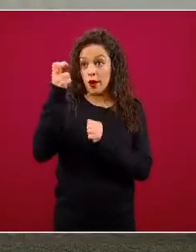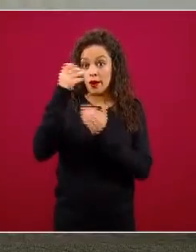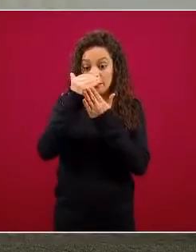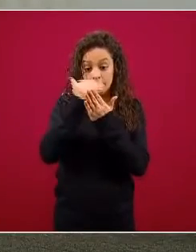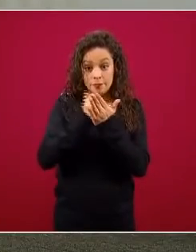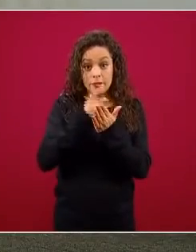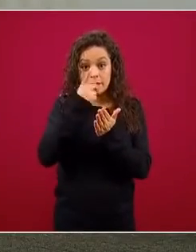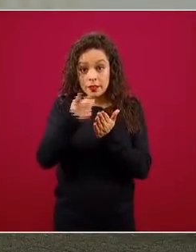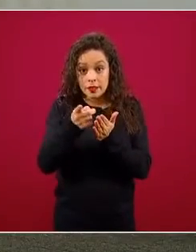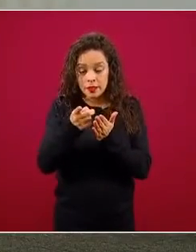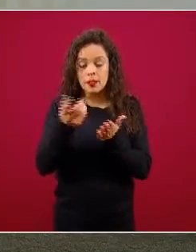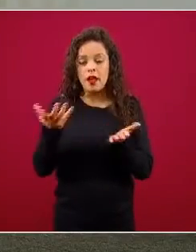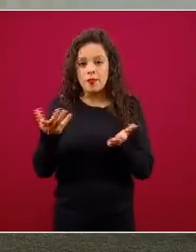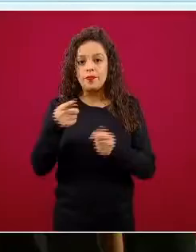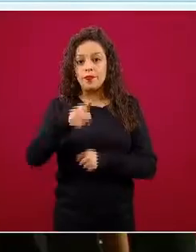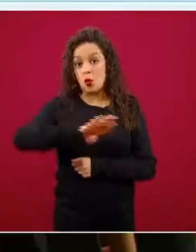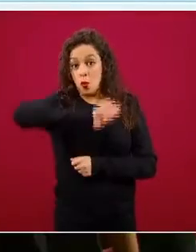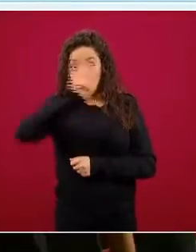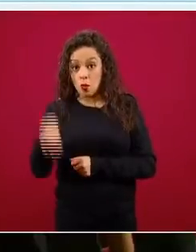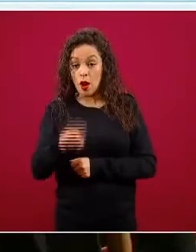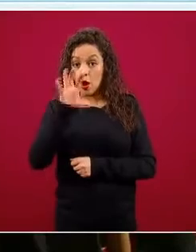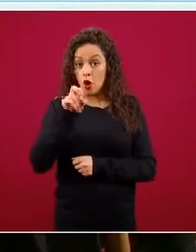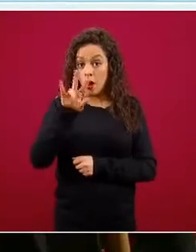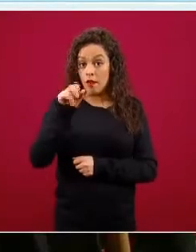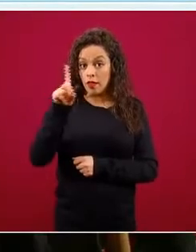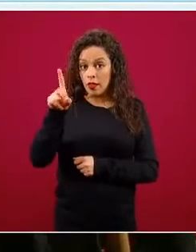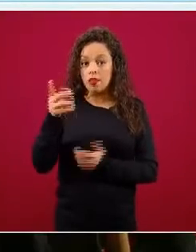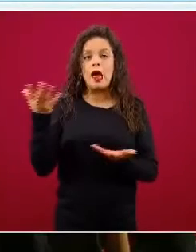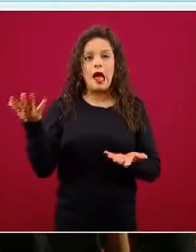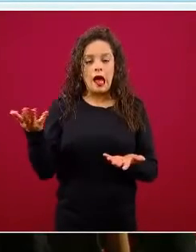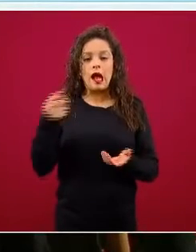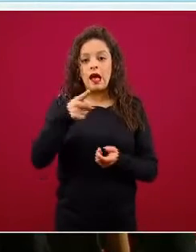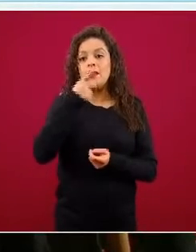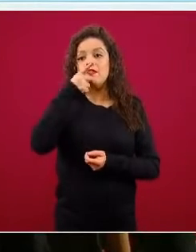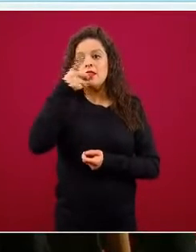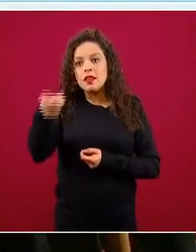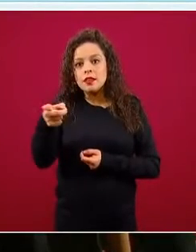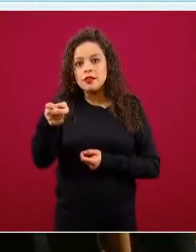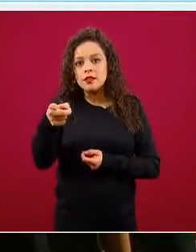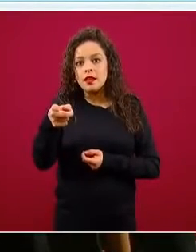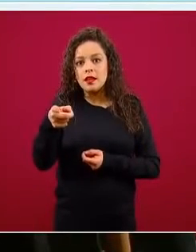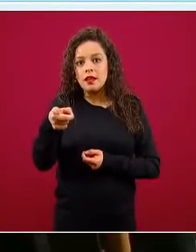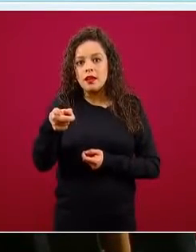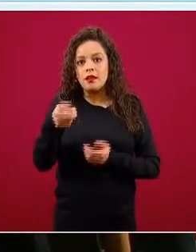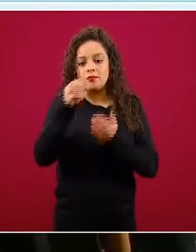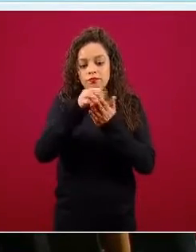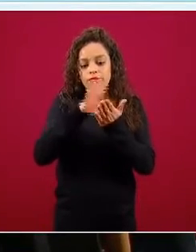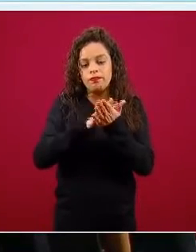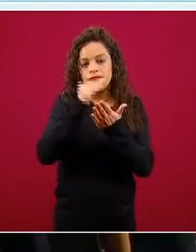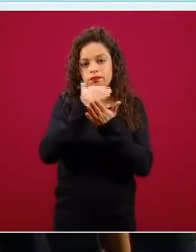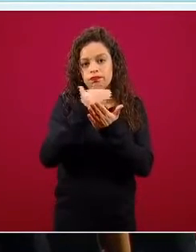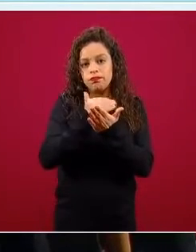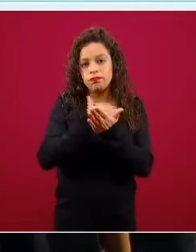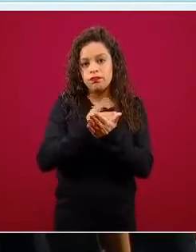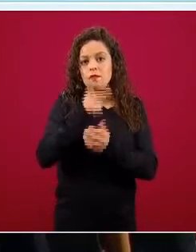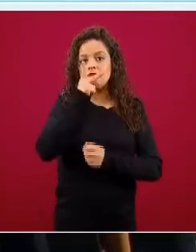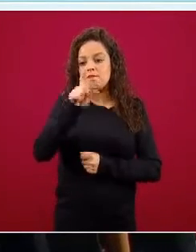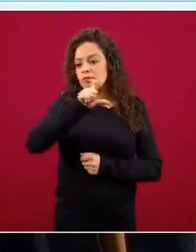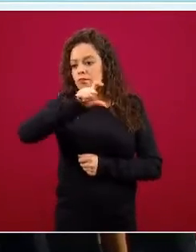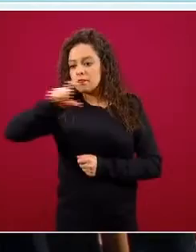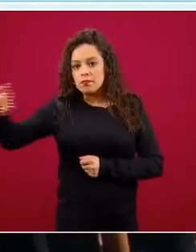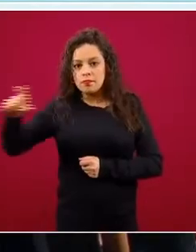categoría muerte por COVID basada en estas definiciones. Y en su momento, como señaló la jefa de